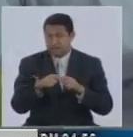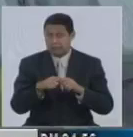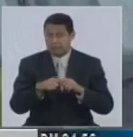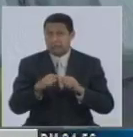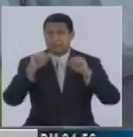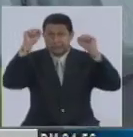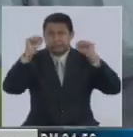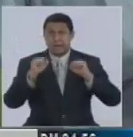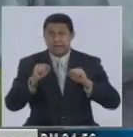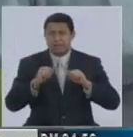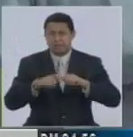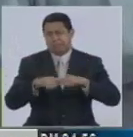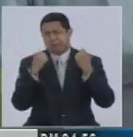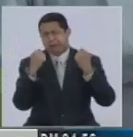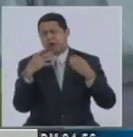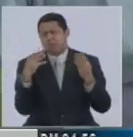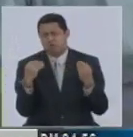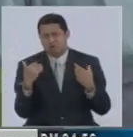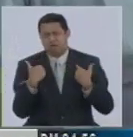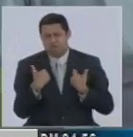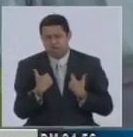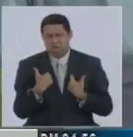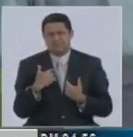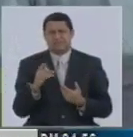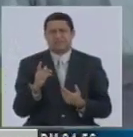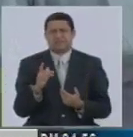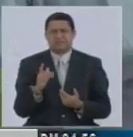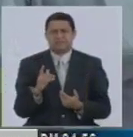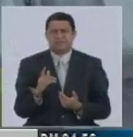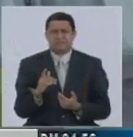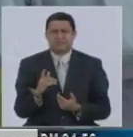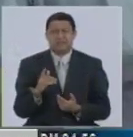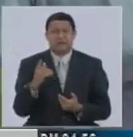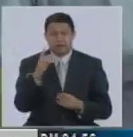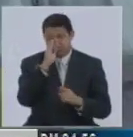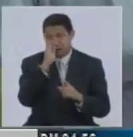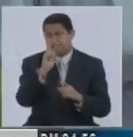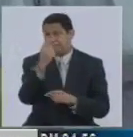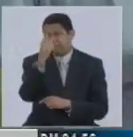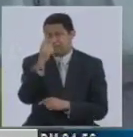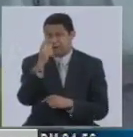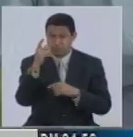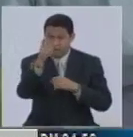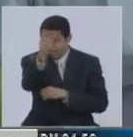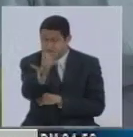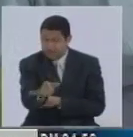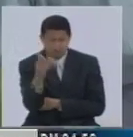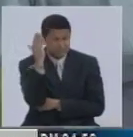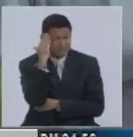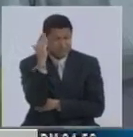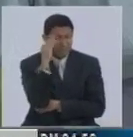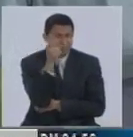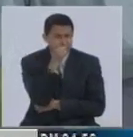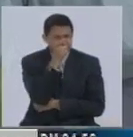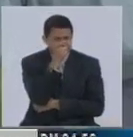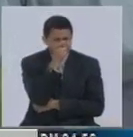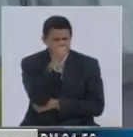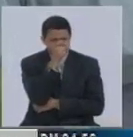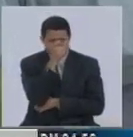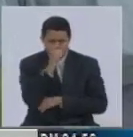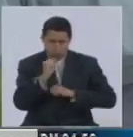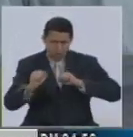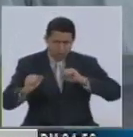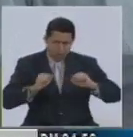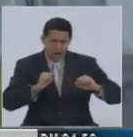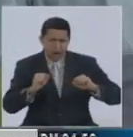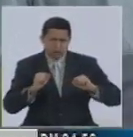gimnasios es lo más común. Entonces la idea es que contacten una persona calificada, de manera que supervise los movimientos,